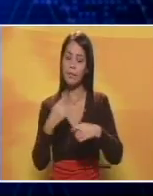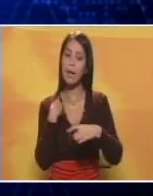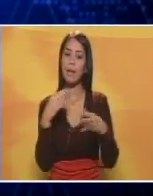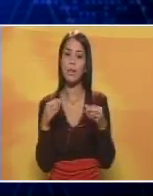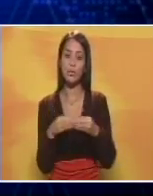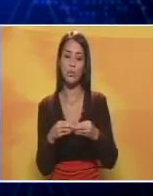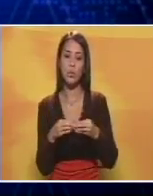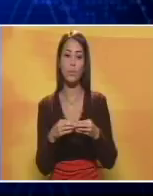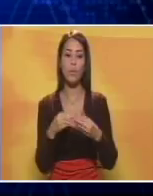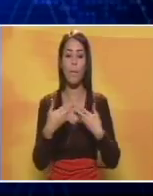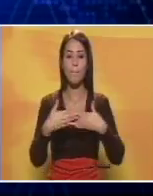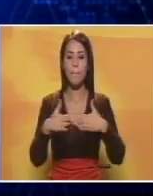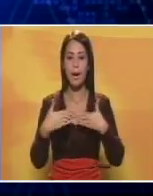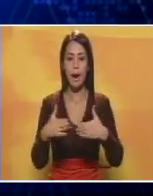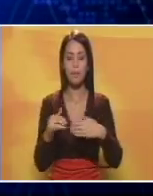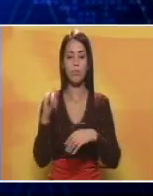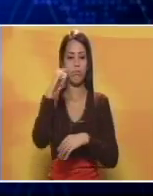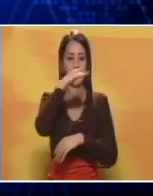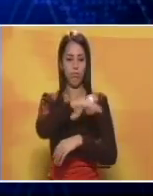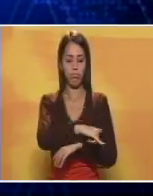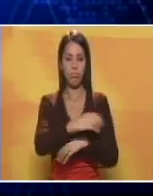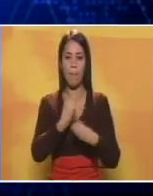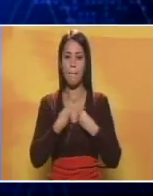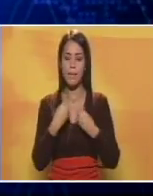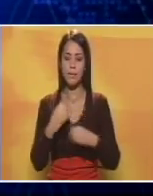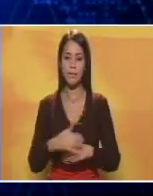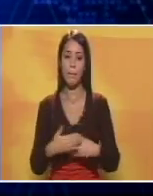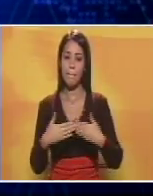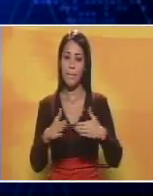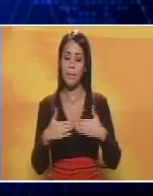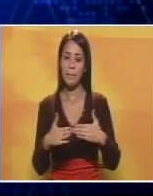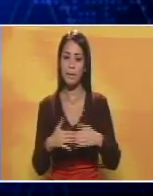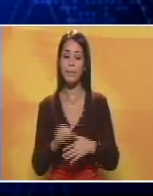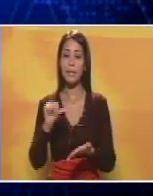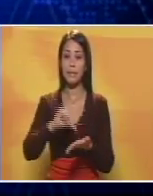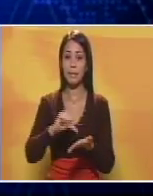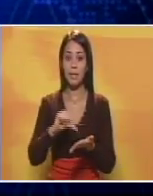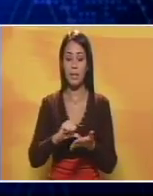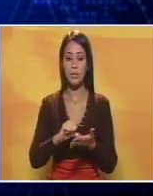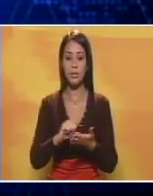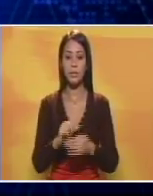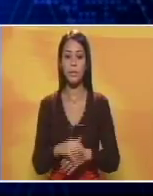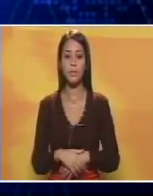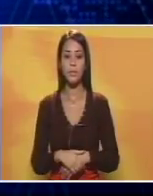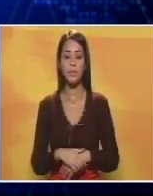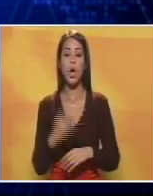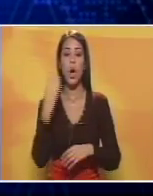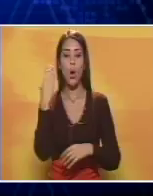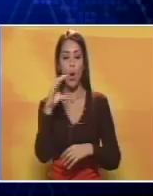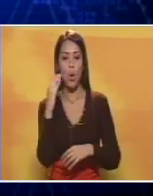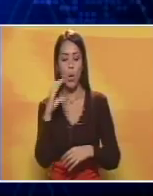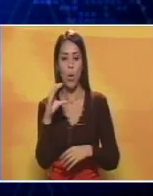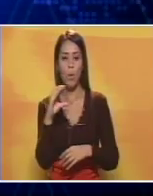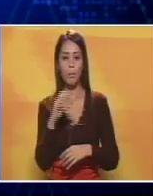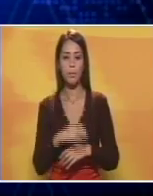compañía panameña de aviación Vida Panamá, Supercentro Casanova, Casablanca, Novatex, Pan Colombia, Travel Colex, entre